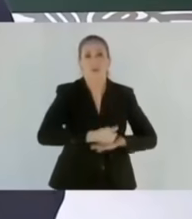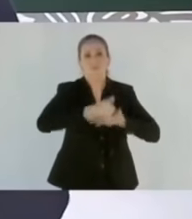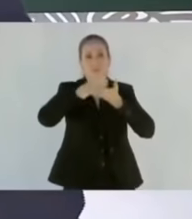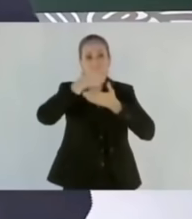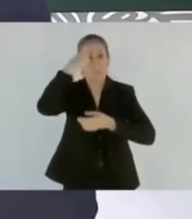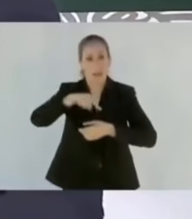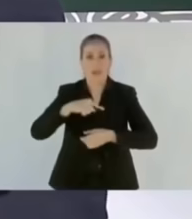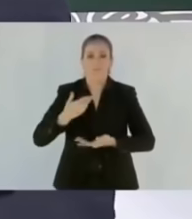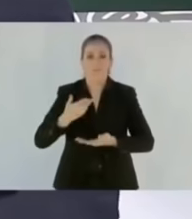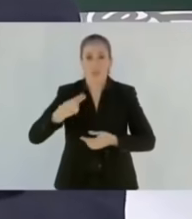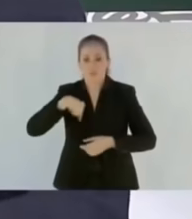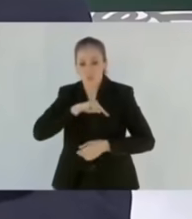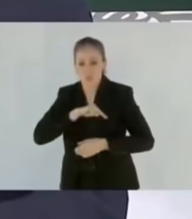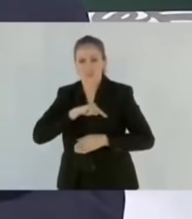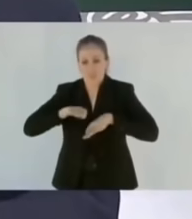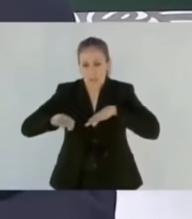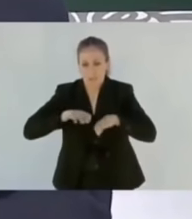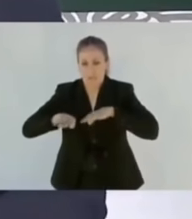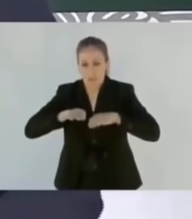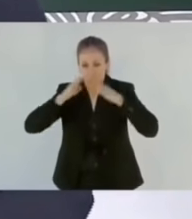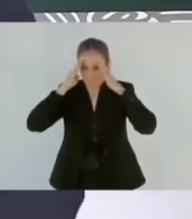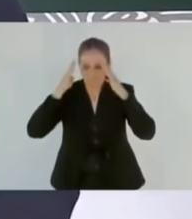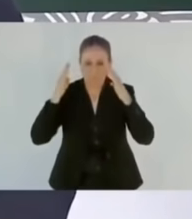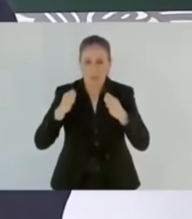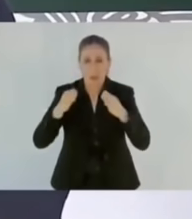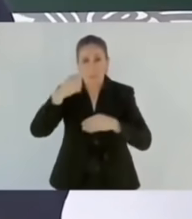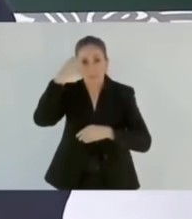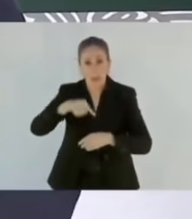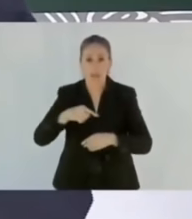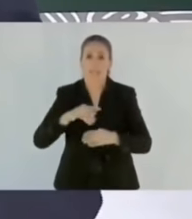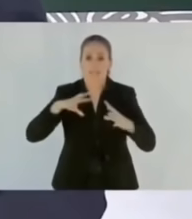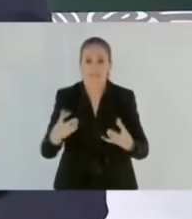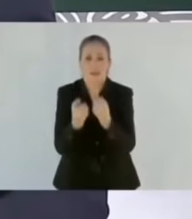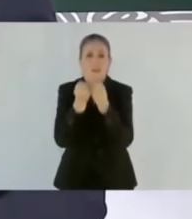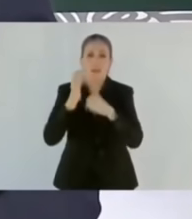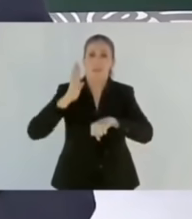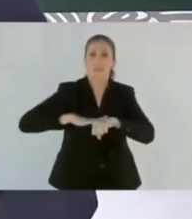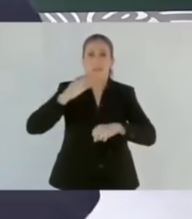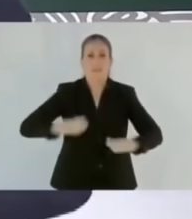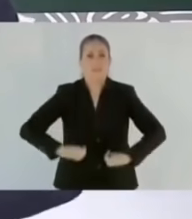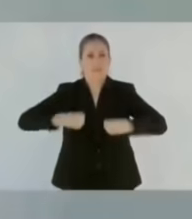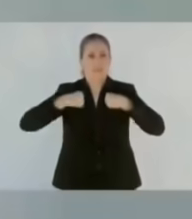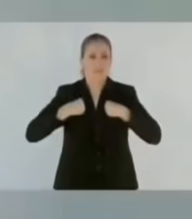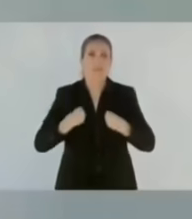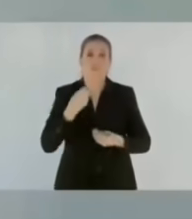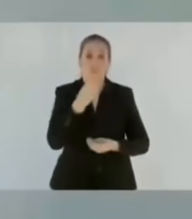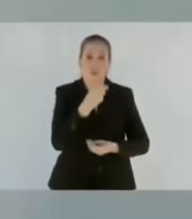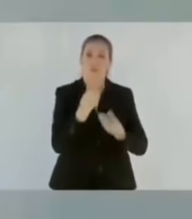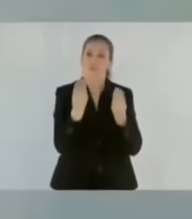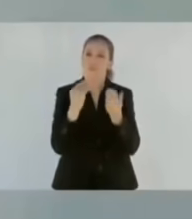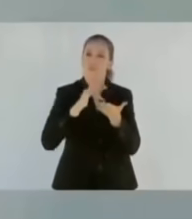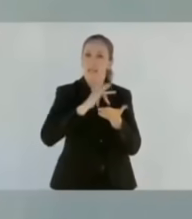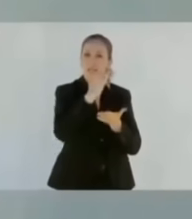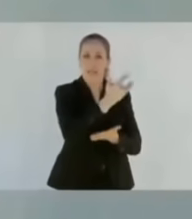veloz en la búsqueda de la solución para poder salvar vidas mucho más rápido. Y yo quiero externarle un aplauso por eso,